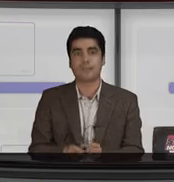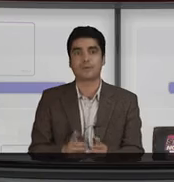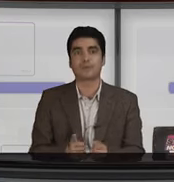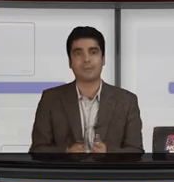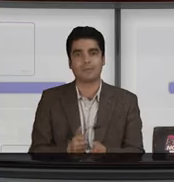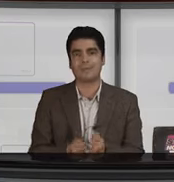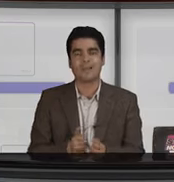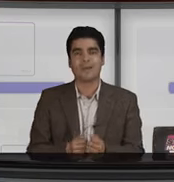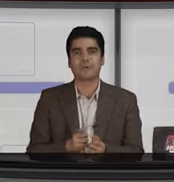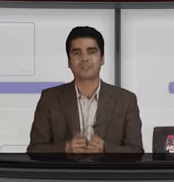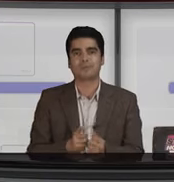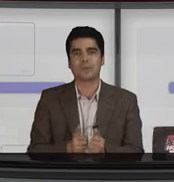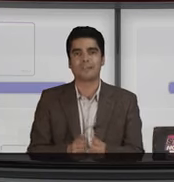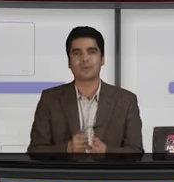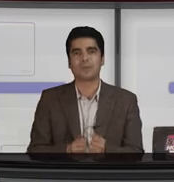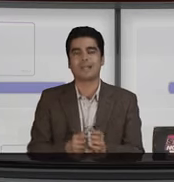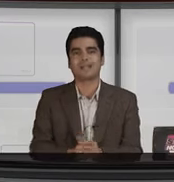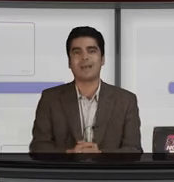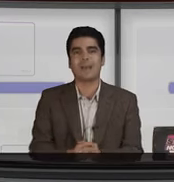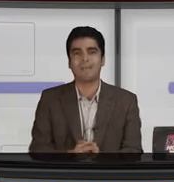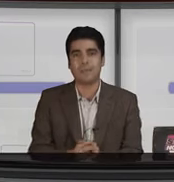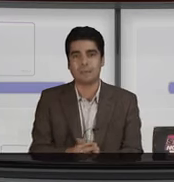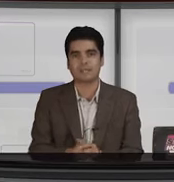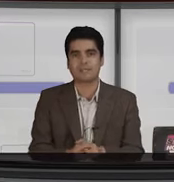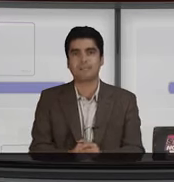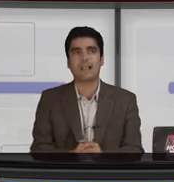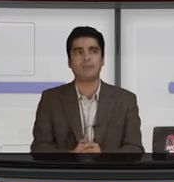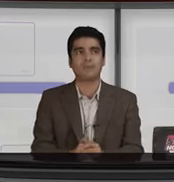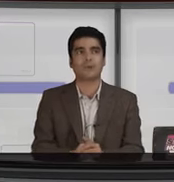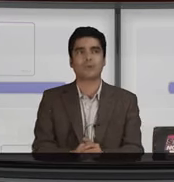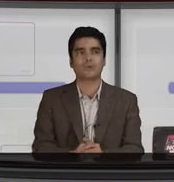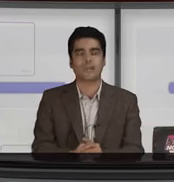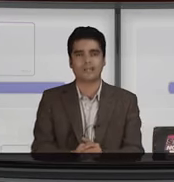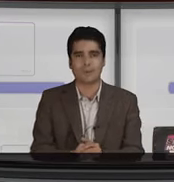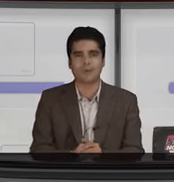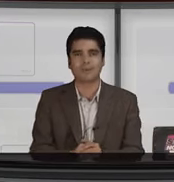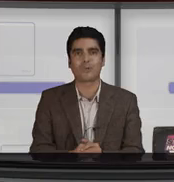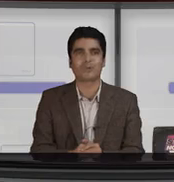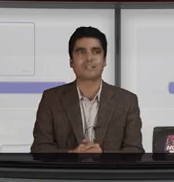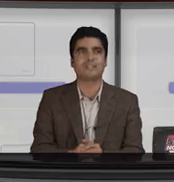Puebla. Inclusive los puedes contactar vía WhatsApp al número